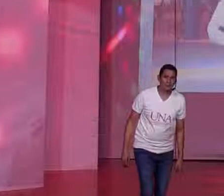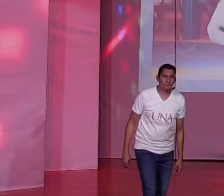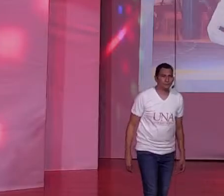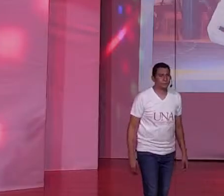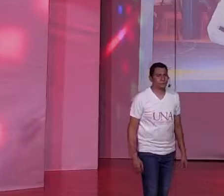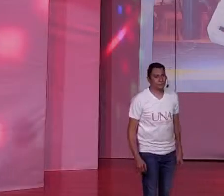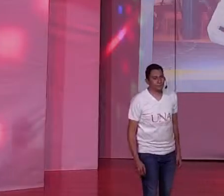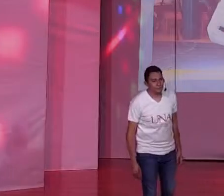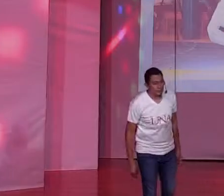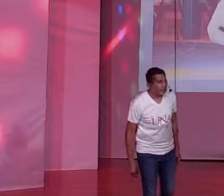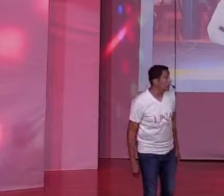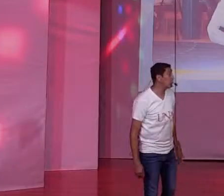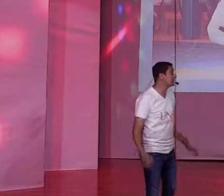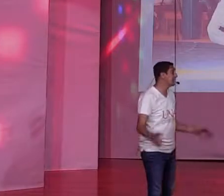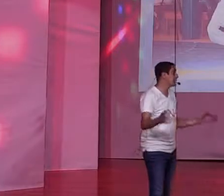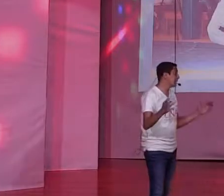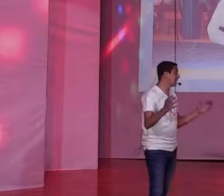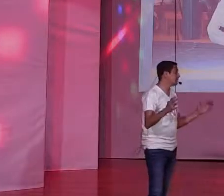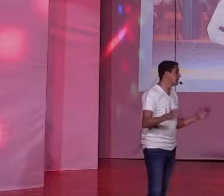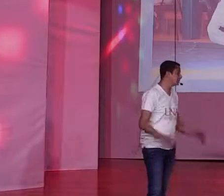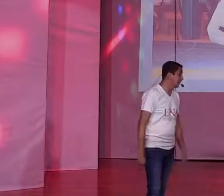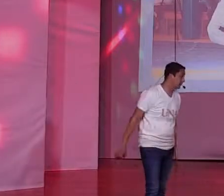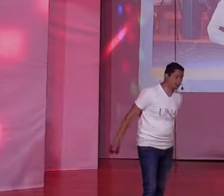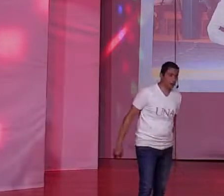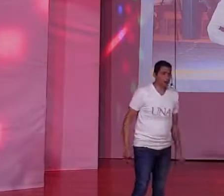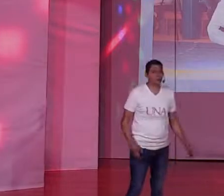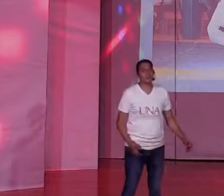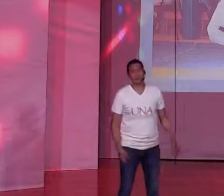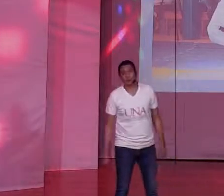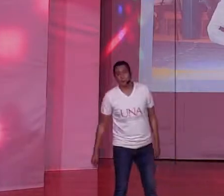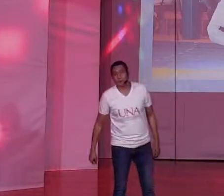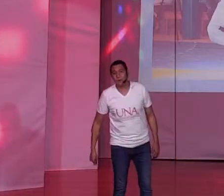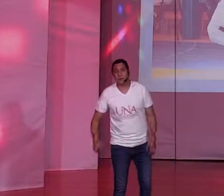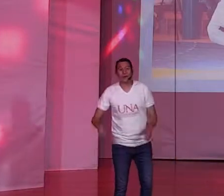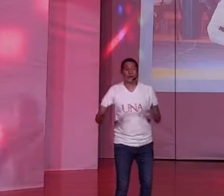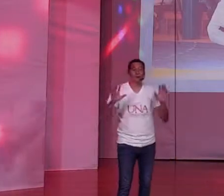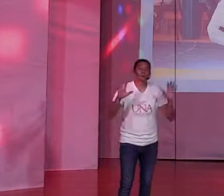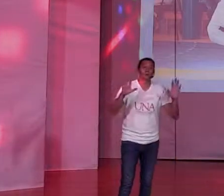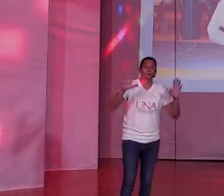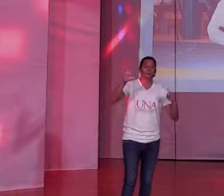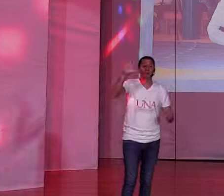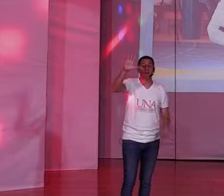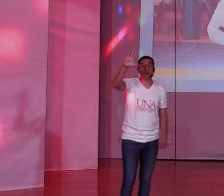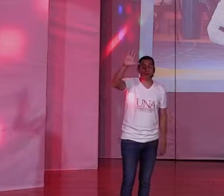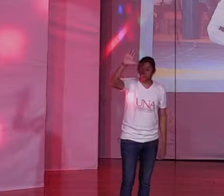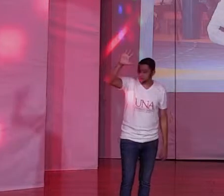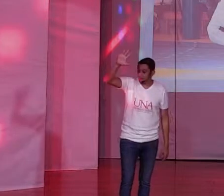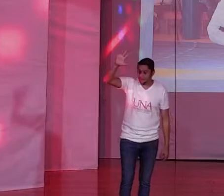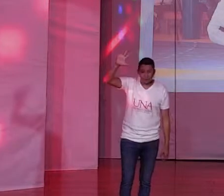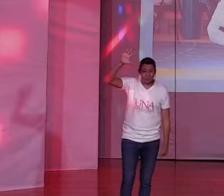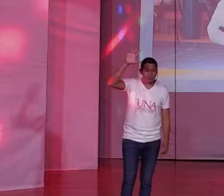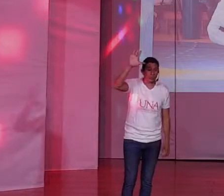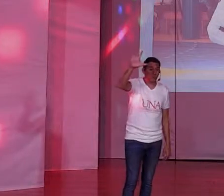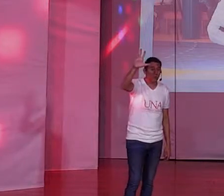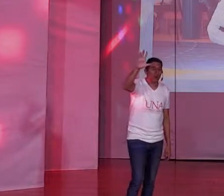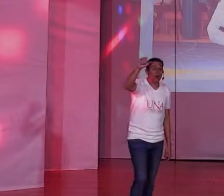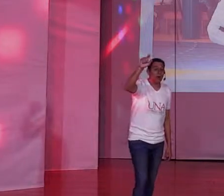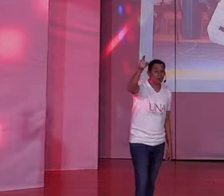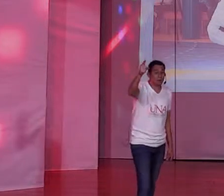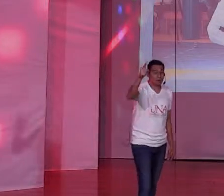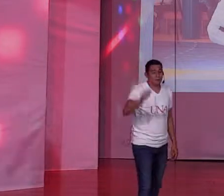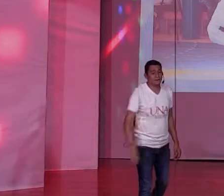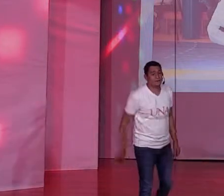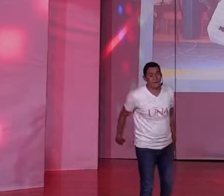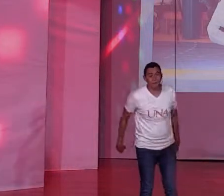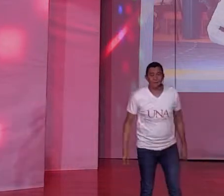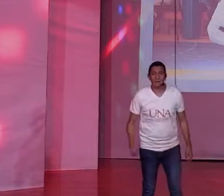Y puede tener ese tipo de beca. Y la última es la beca internacional. La beca internacional. Estamos. Muy bien. Eso es muy importante que ustedes lo sepan, así que son 5.